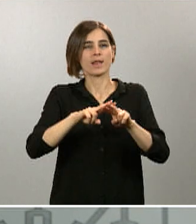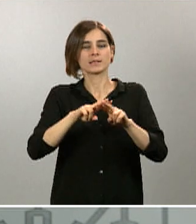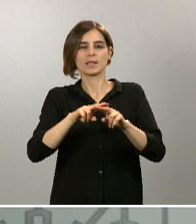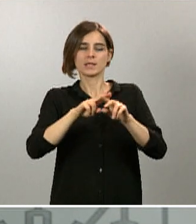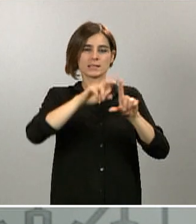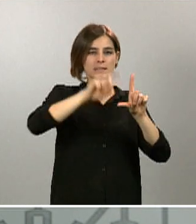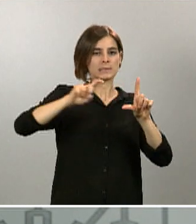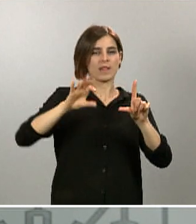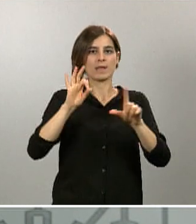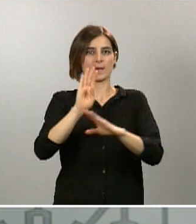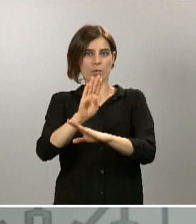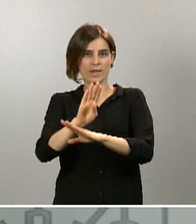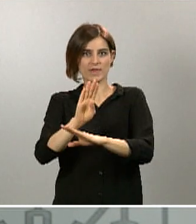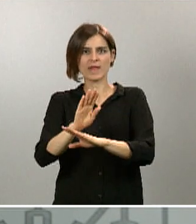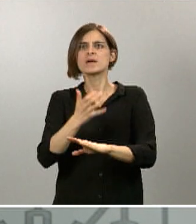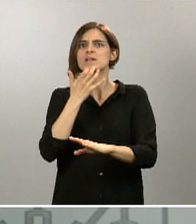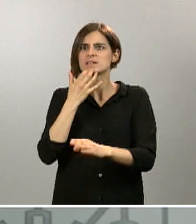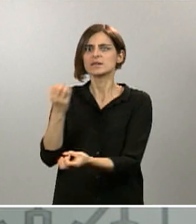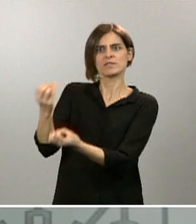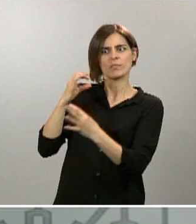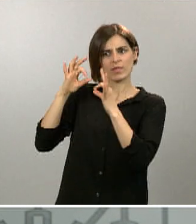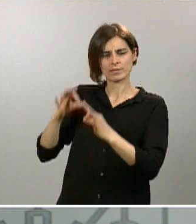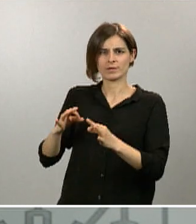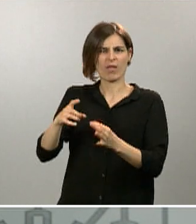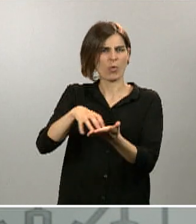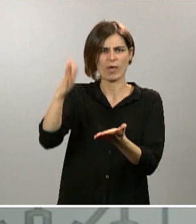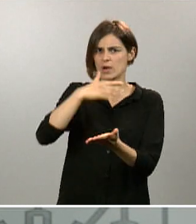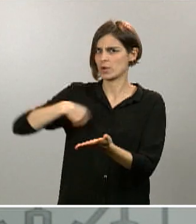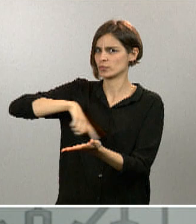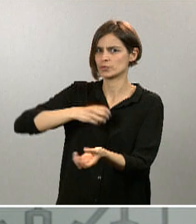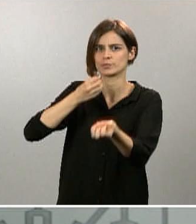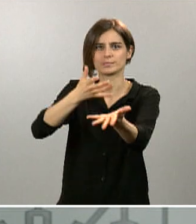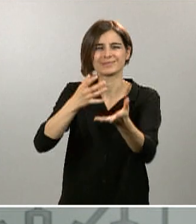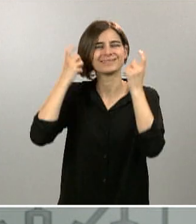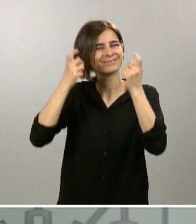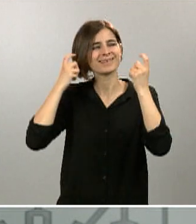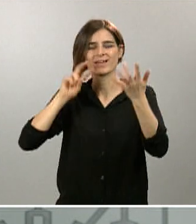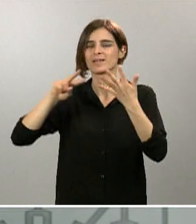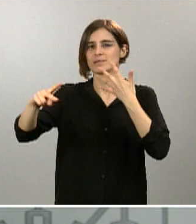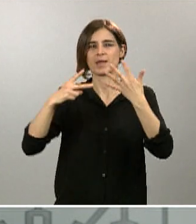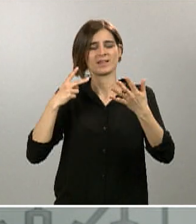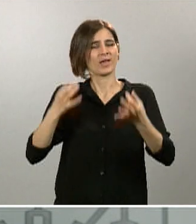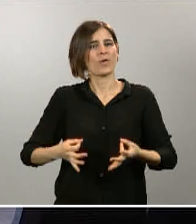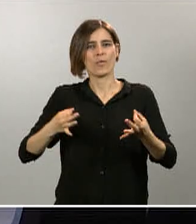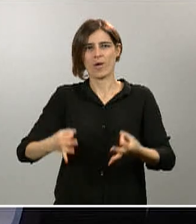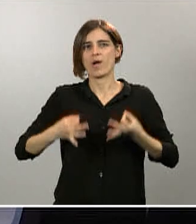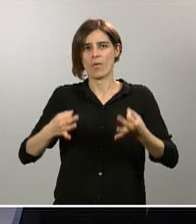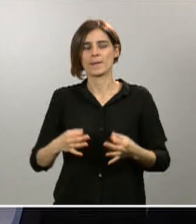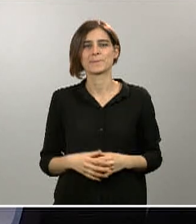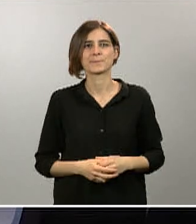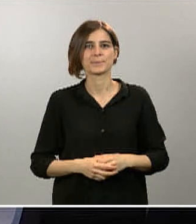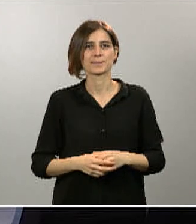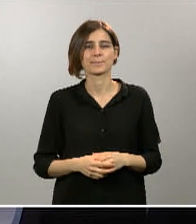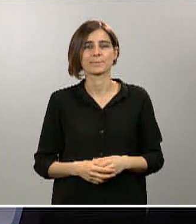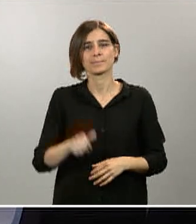alguna información, no duden que se la transmitiremos y trataremos de ser lo más transparentes posibles, como siempre. María José Rayo, secretaria general